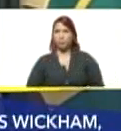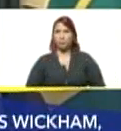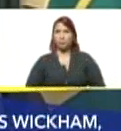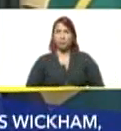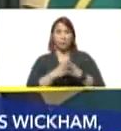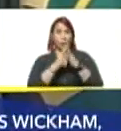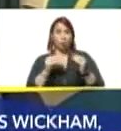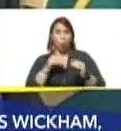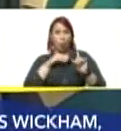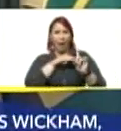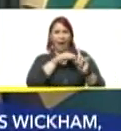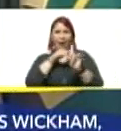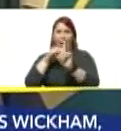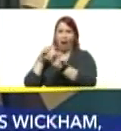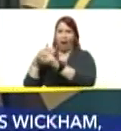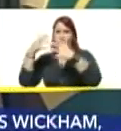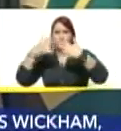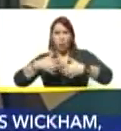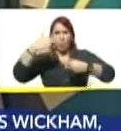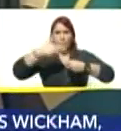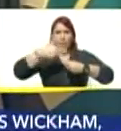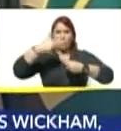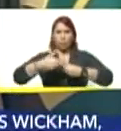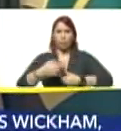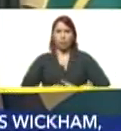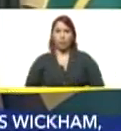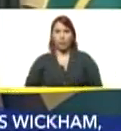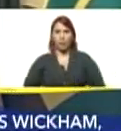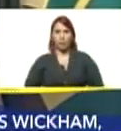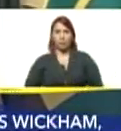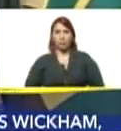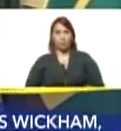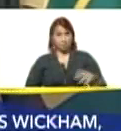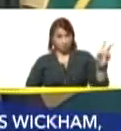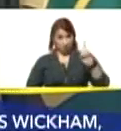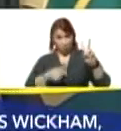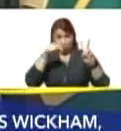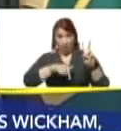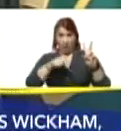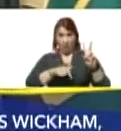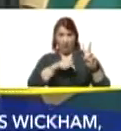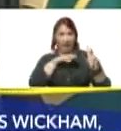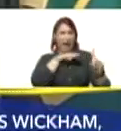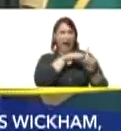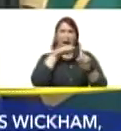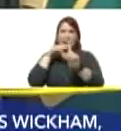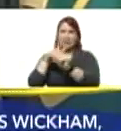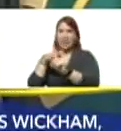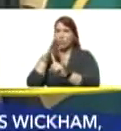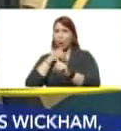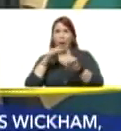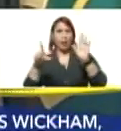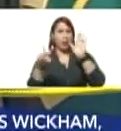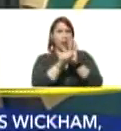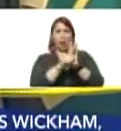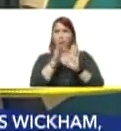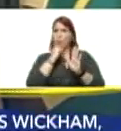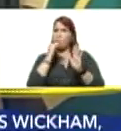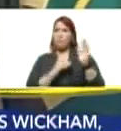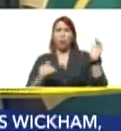Todos los ataques a la industria petrolera venezolana, ataques ilegales,